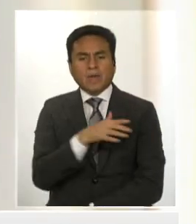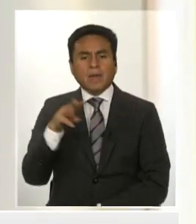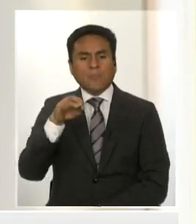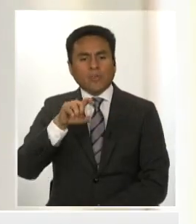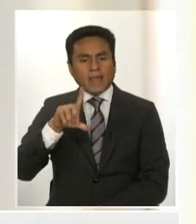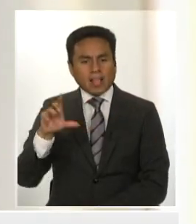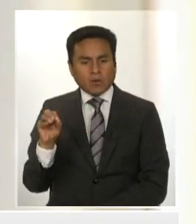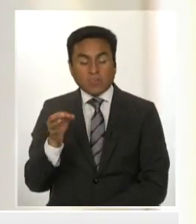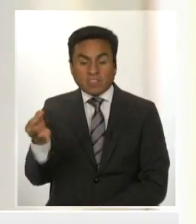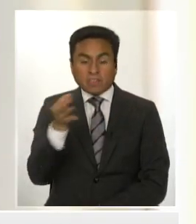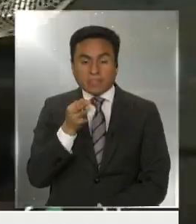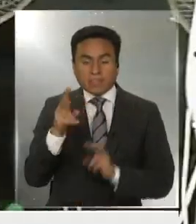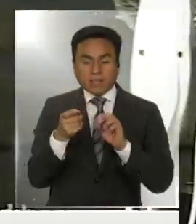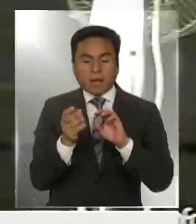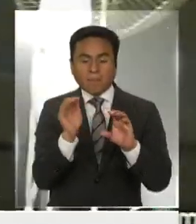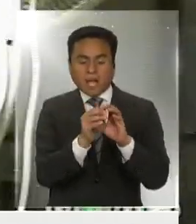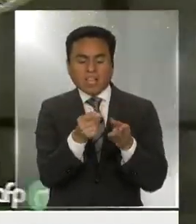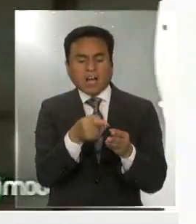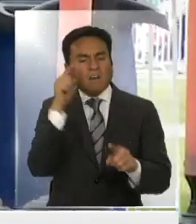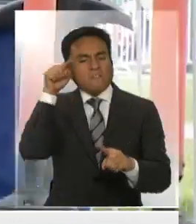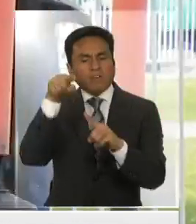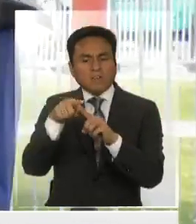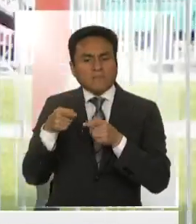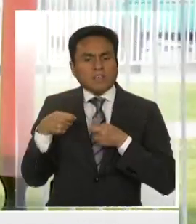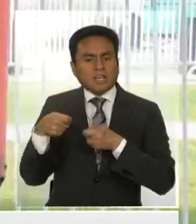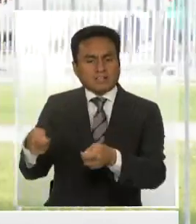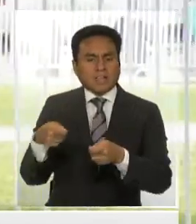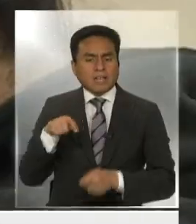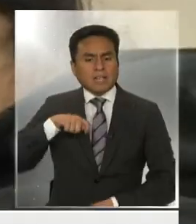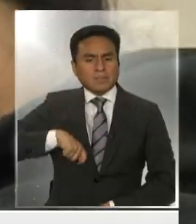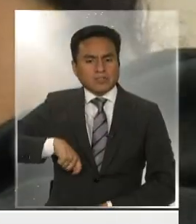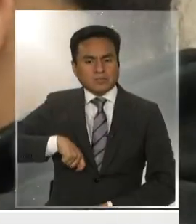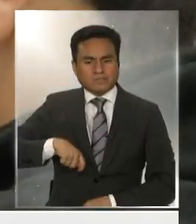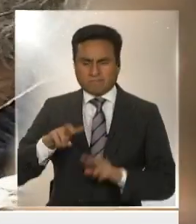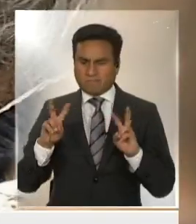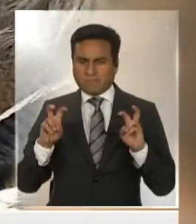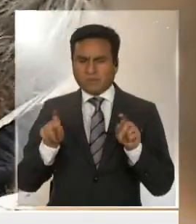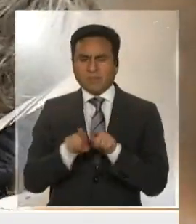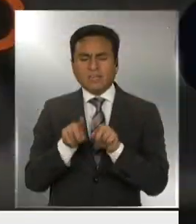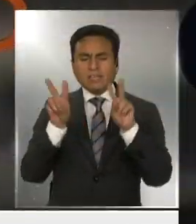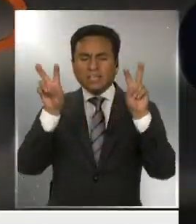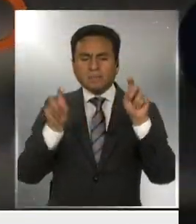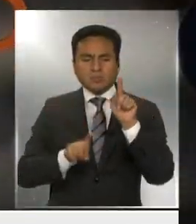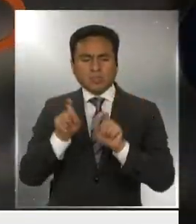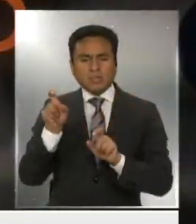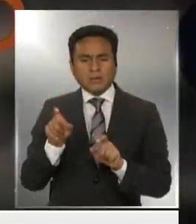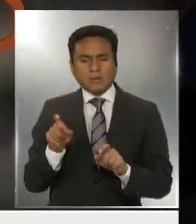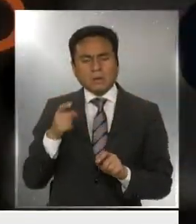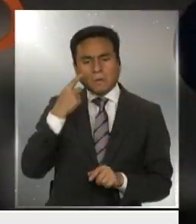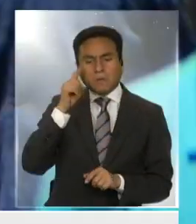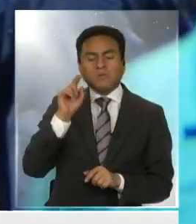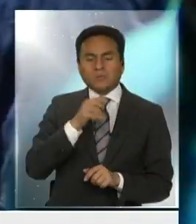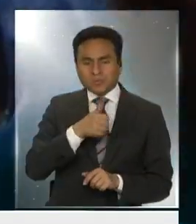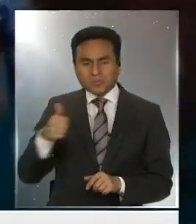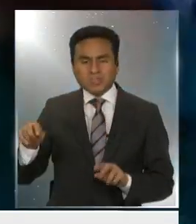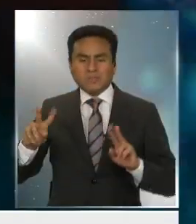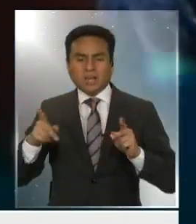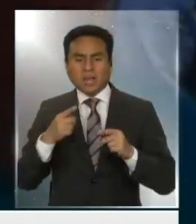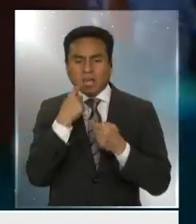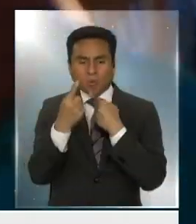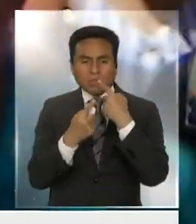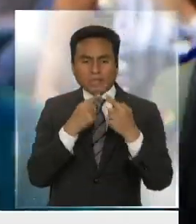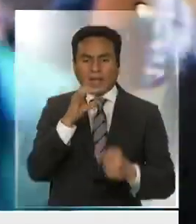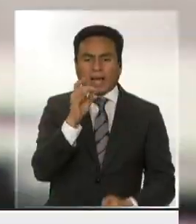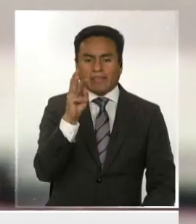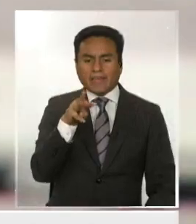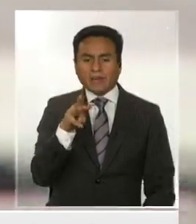Modelo, aludiendo a que esa plata tiene como fin financiar la pensión. Un tema que no tiene a nadie ajeno y que, según la última encuesta